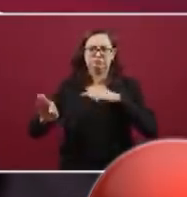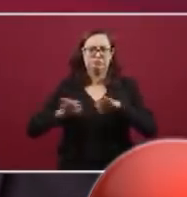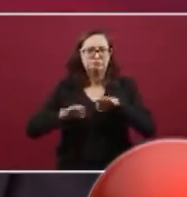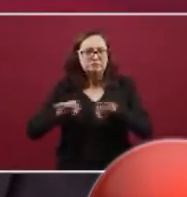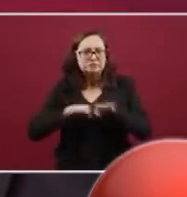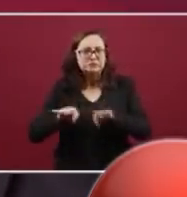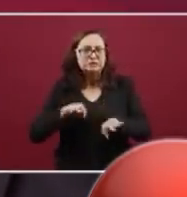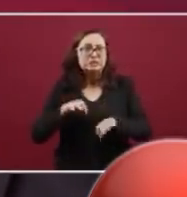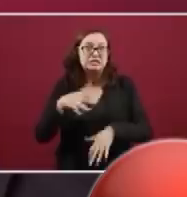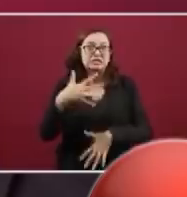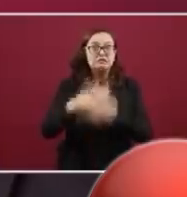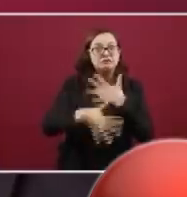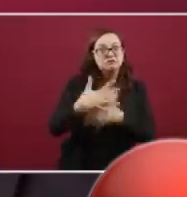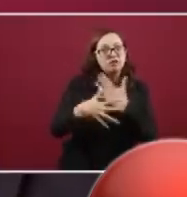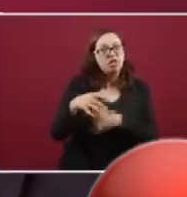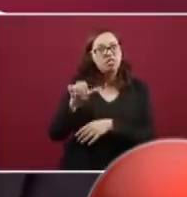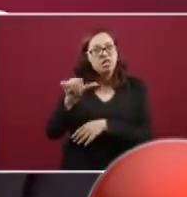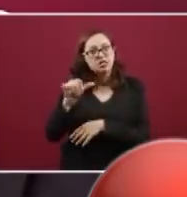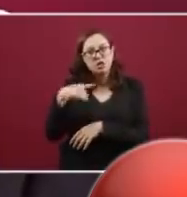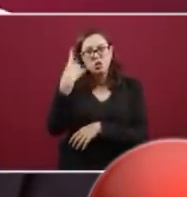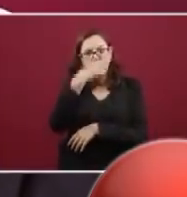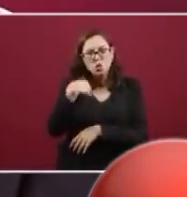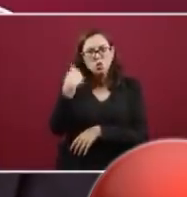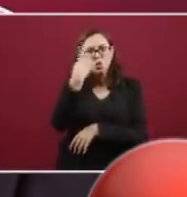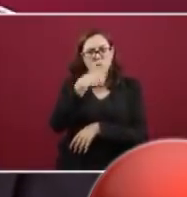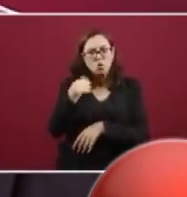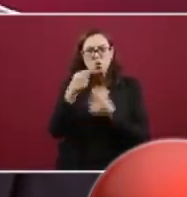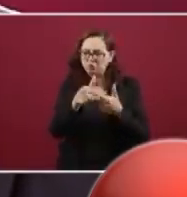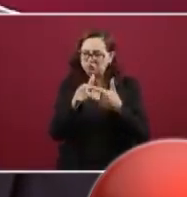hasta 15, 16 horas.